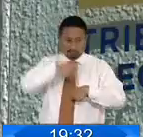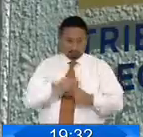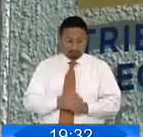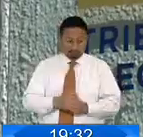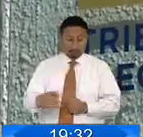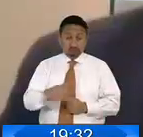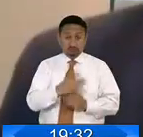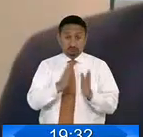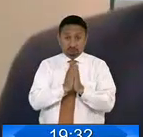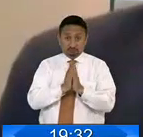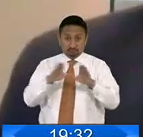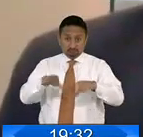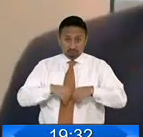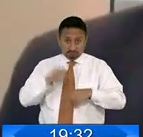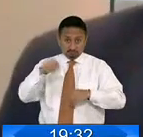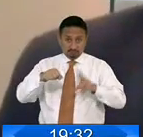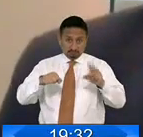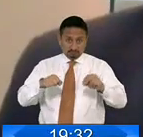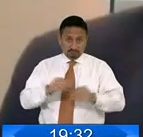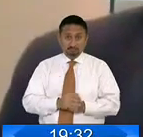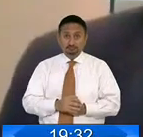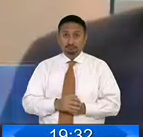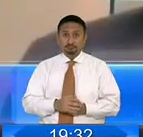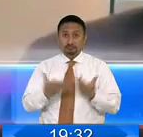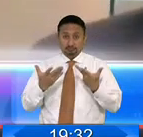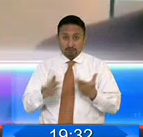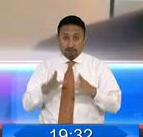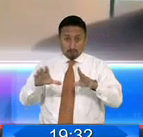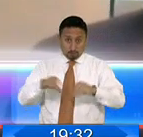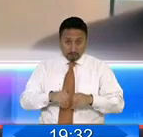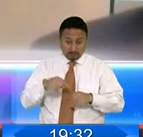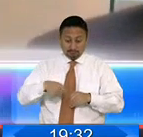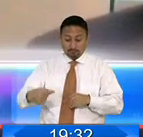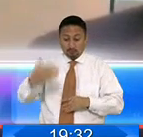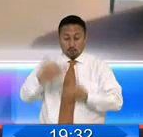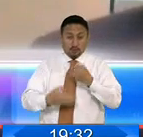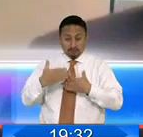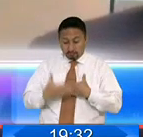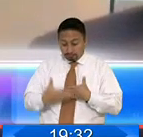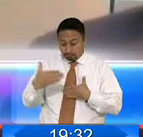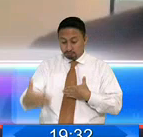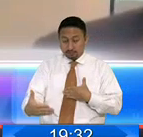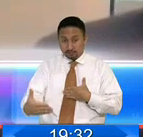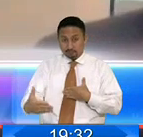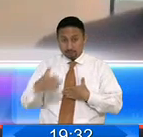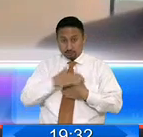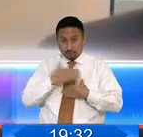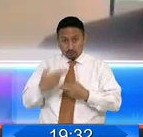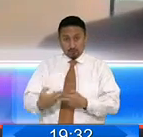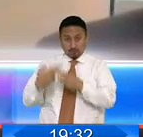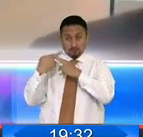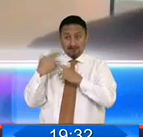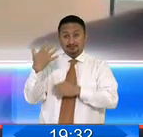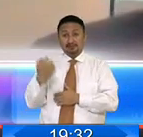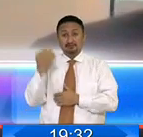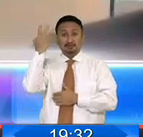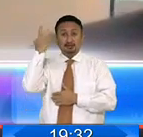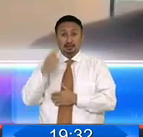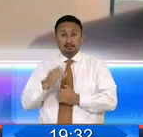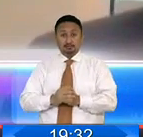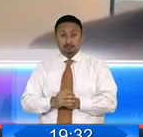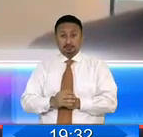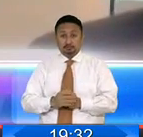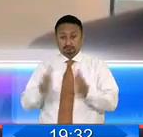a trámite después de la admisión a trámite este juez tiene el plazo de quince días